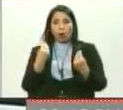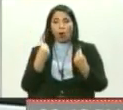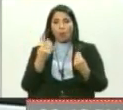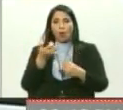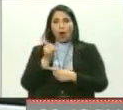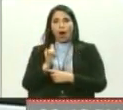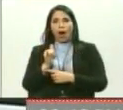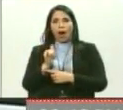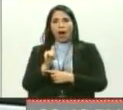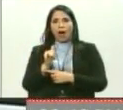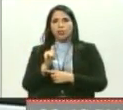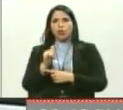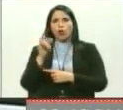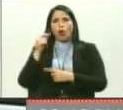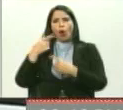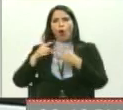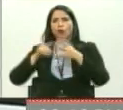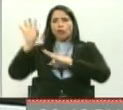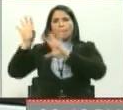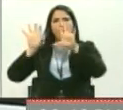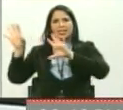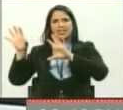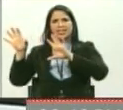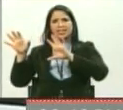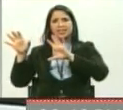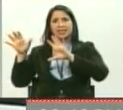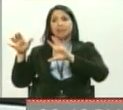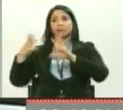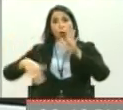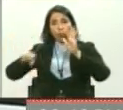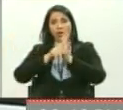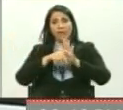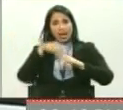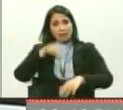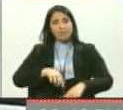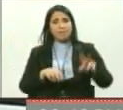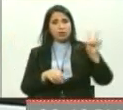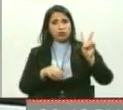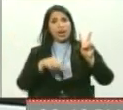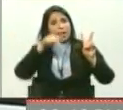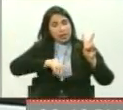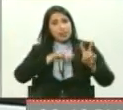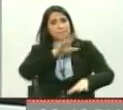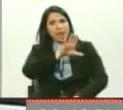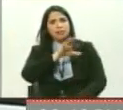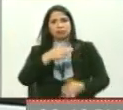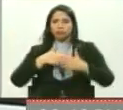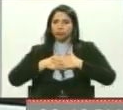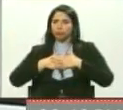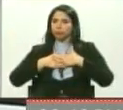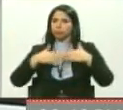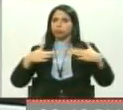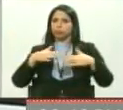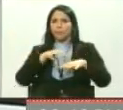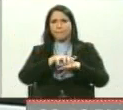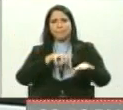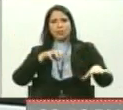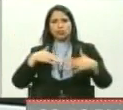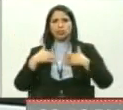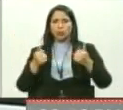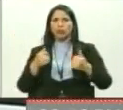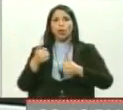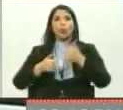fuera incluso se quieren venir a hacer la cuarentena aquí al país, porque es el país que les garantiza mayor seguridad,